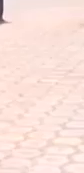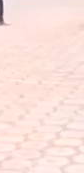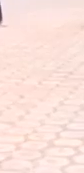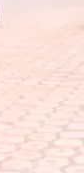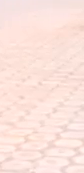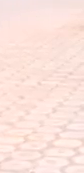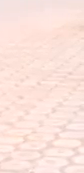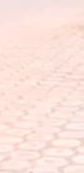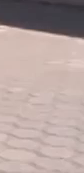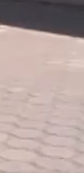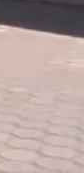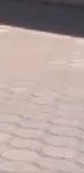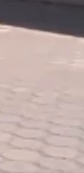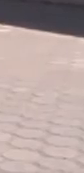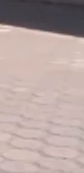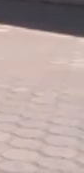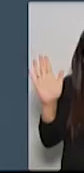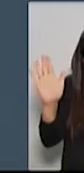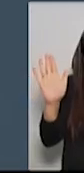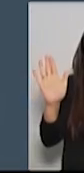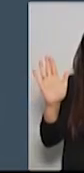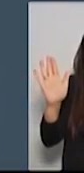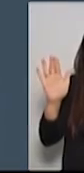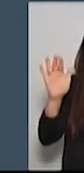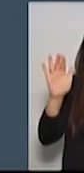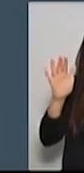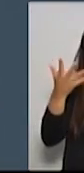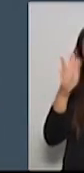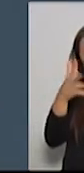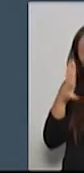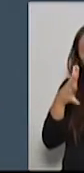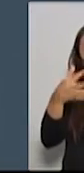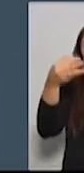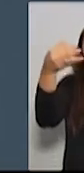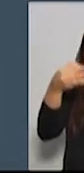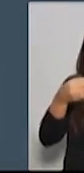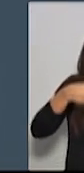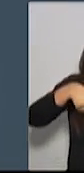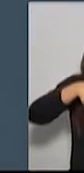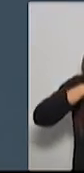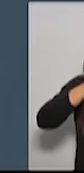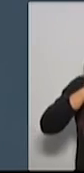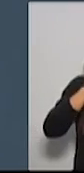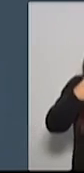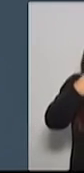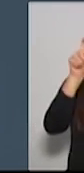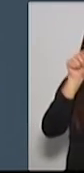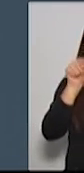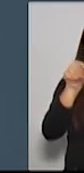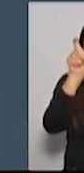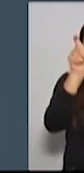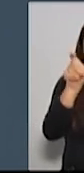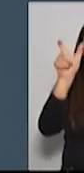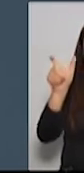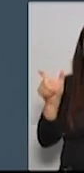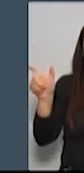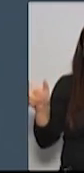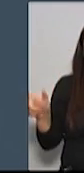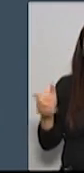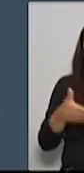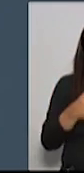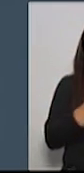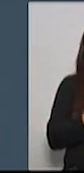supera la registrada en los anteriores encuentros. Total de movilización de 100.000 personas y esto nunca